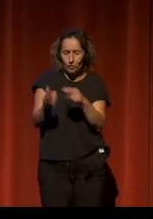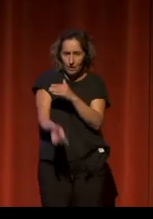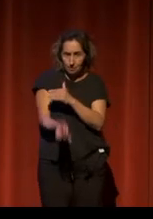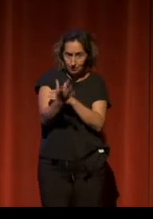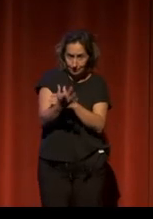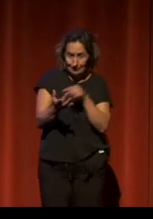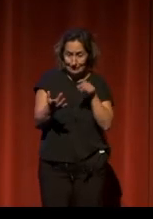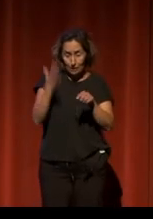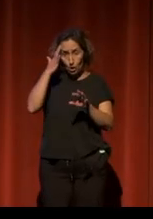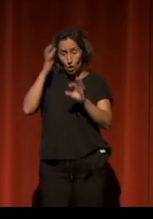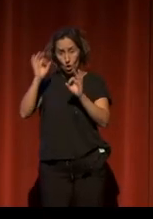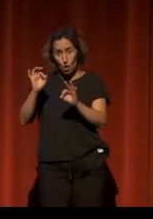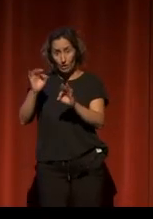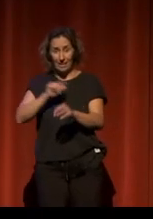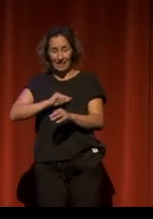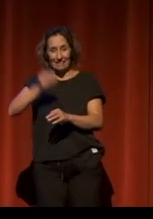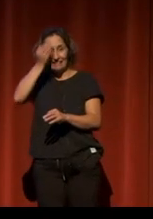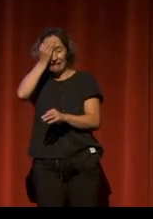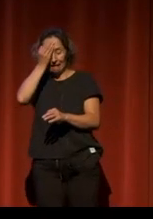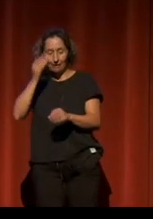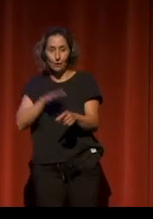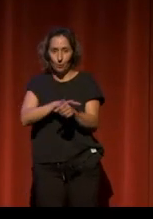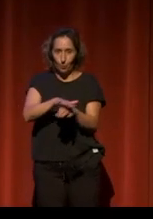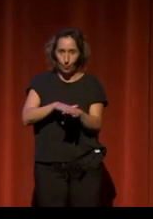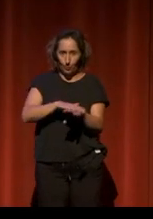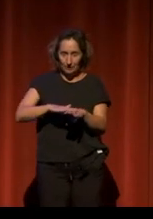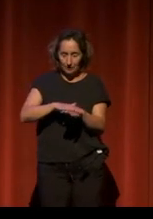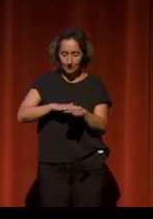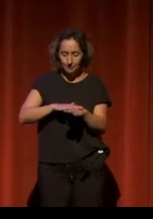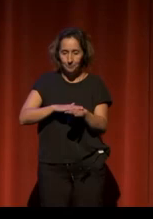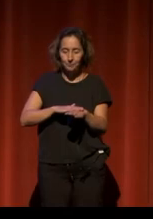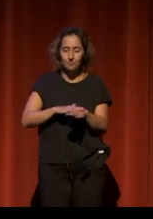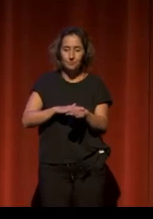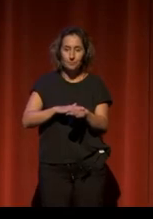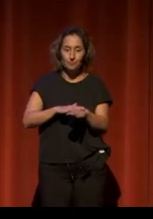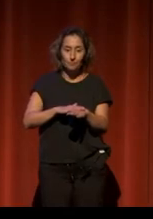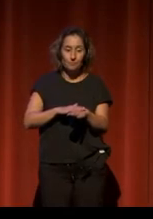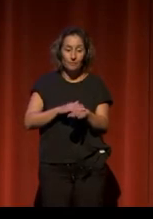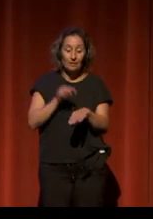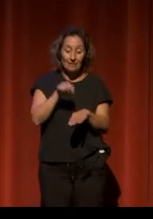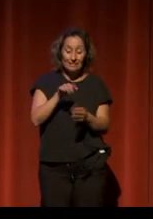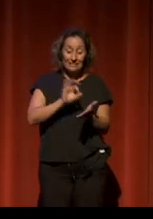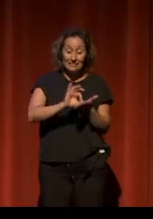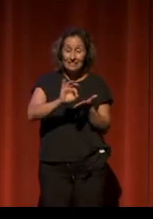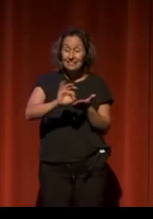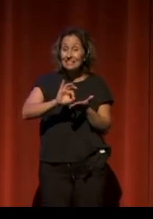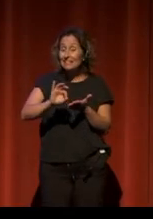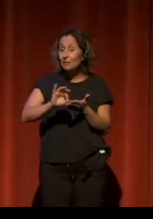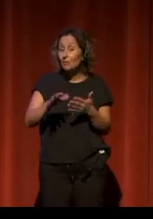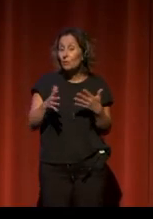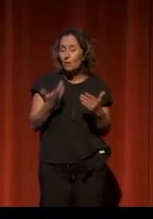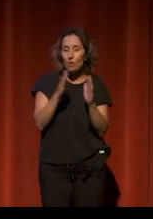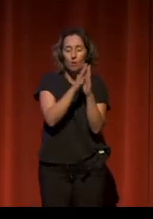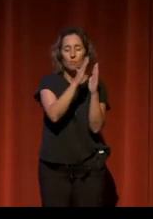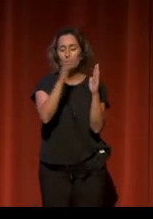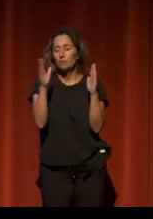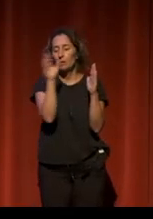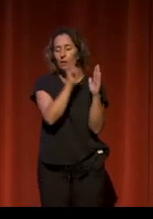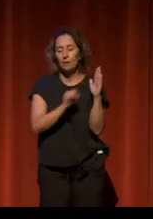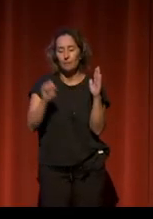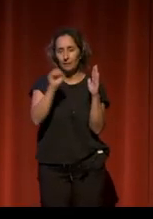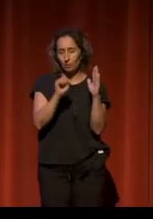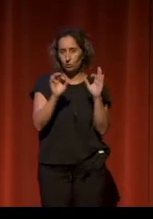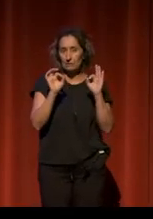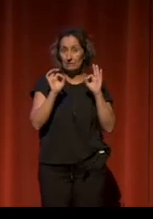respondía a esta lógica de la ética hacker no y que por cierto además entre sus servicios tenía una marosa biblioteca la biblioteca para jóvenes